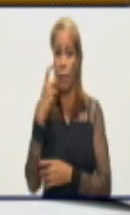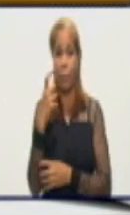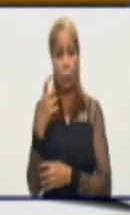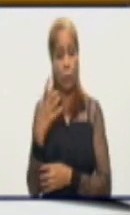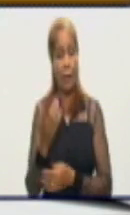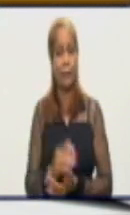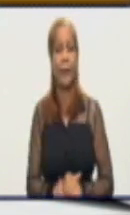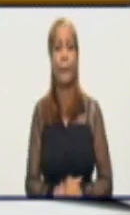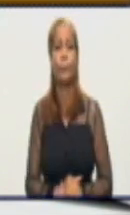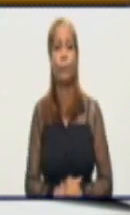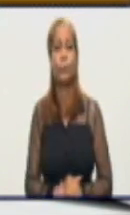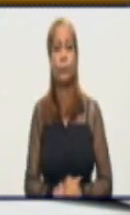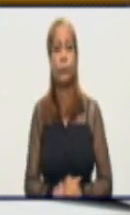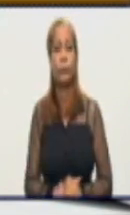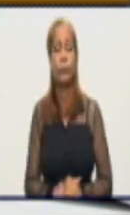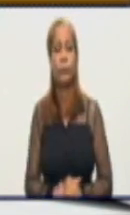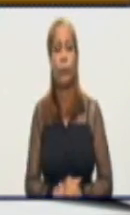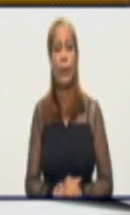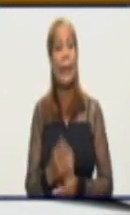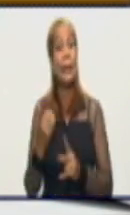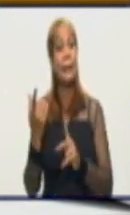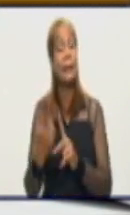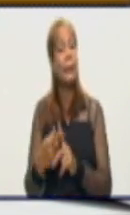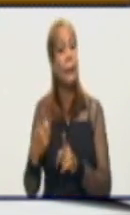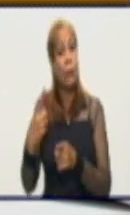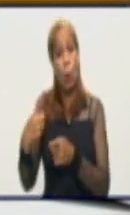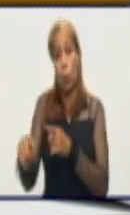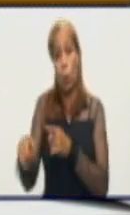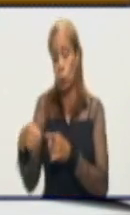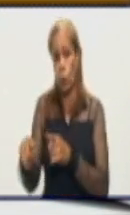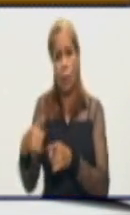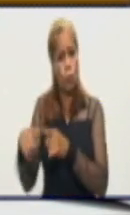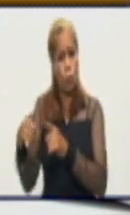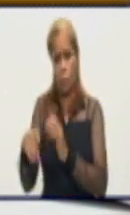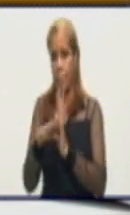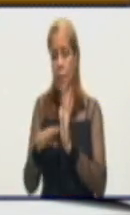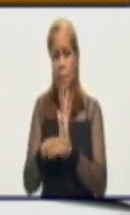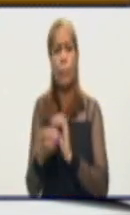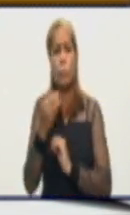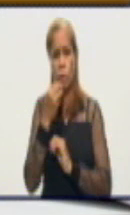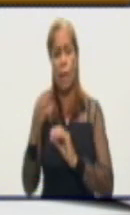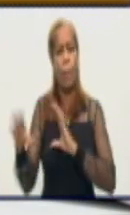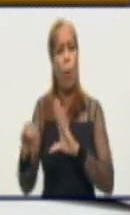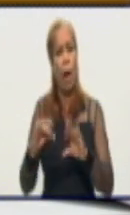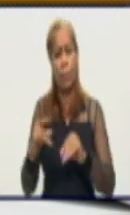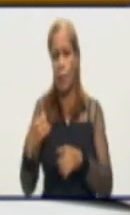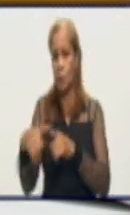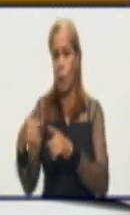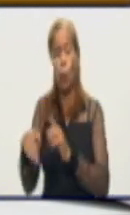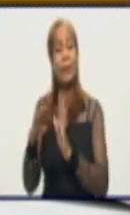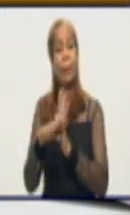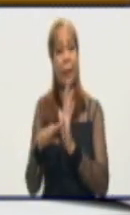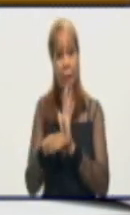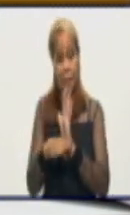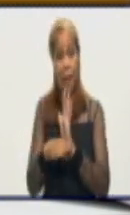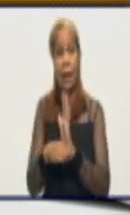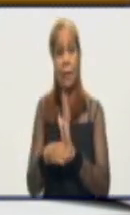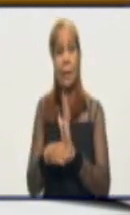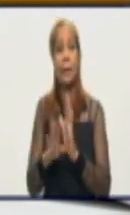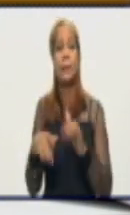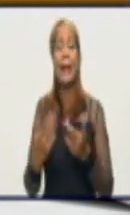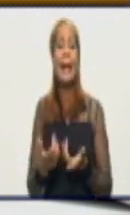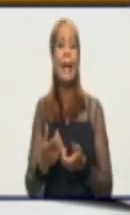importante también dentro de las medidas. Y el resto también lo pudiéramos estar hablando, estamos enfrascados en que siga avanzando la